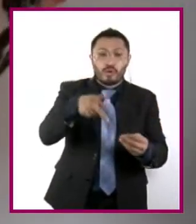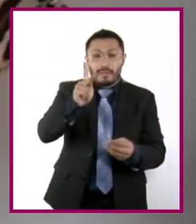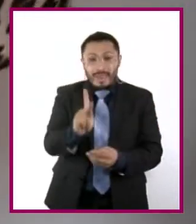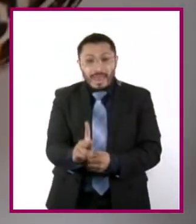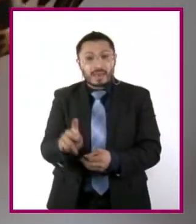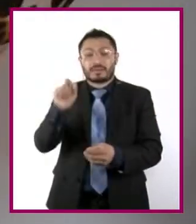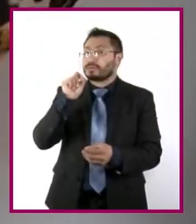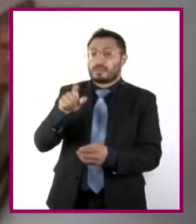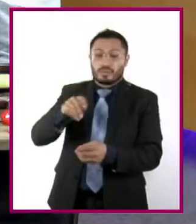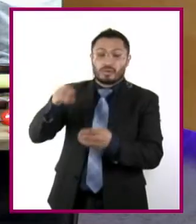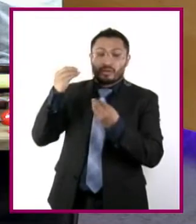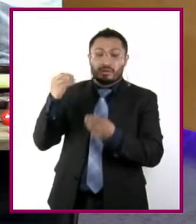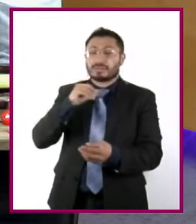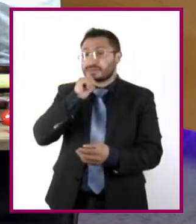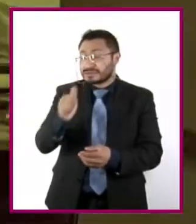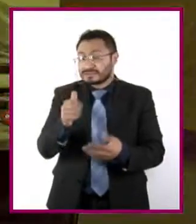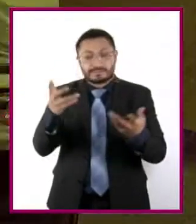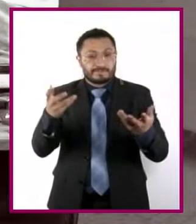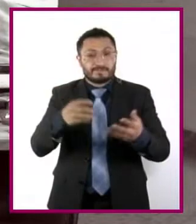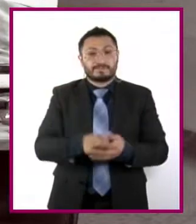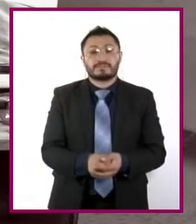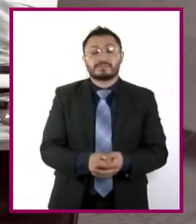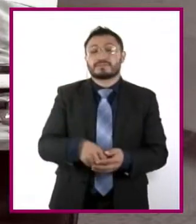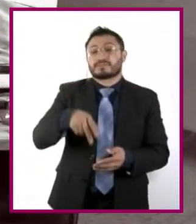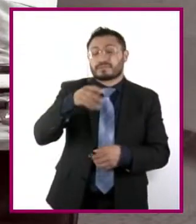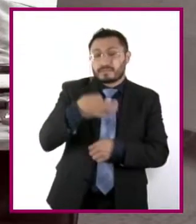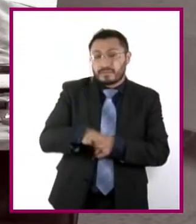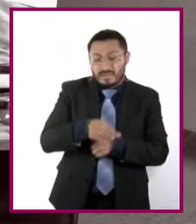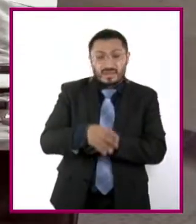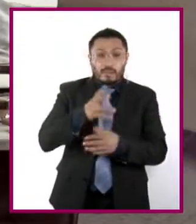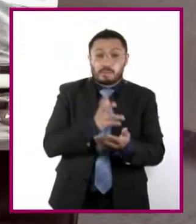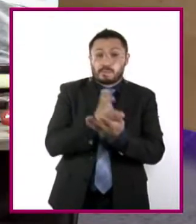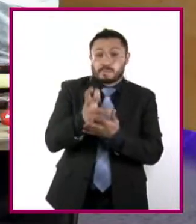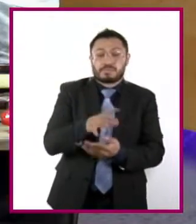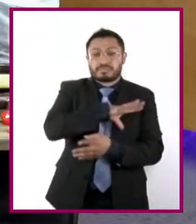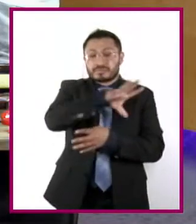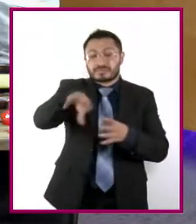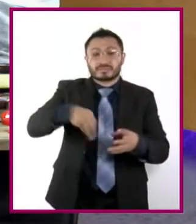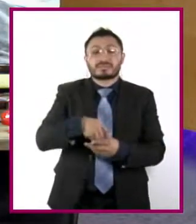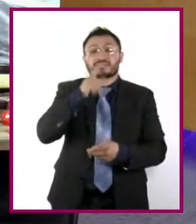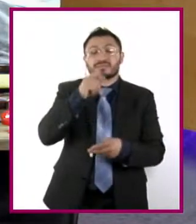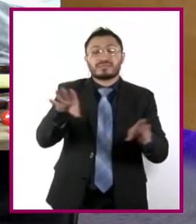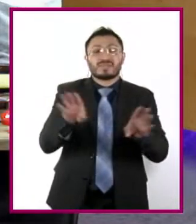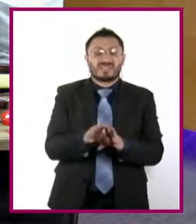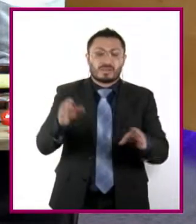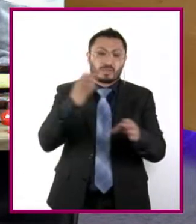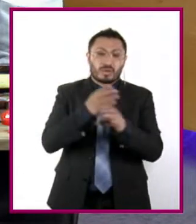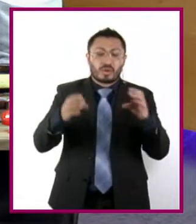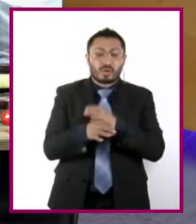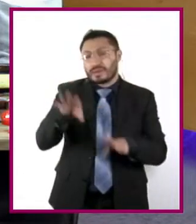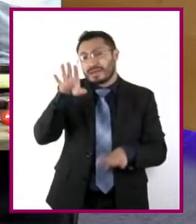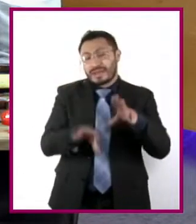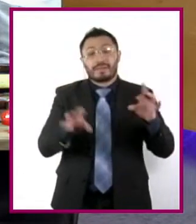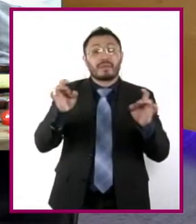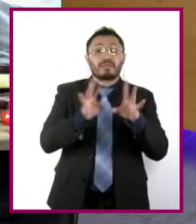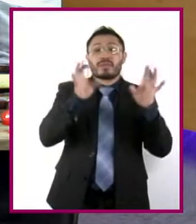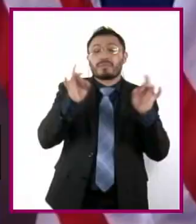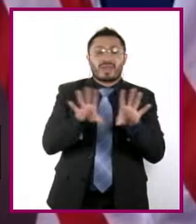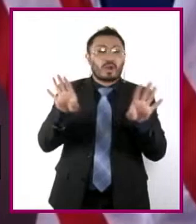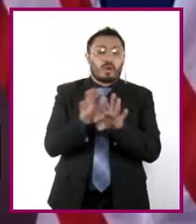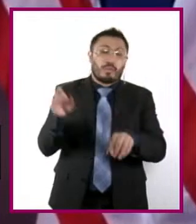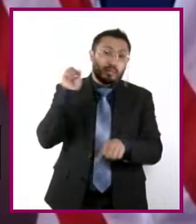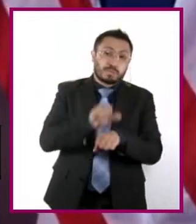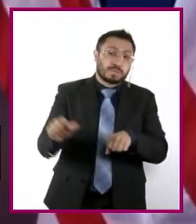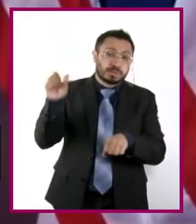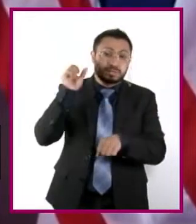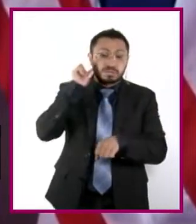pero... Me digas eso, Mientras que la excesiva generalización es referirse a hechos que suceden de vez en cuando como si sucedieran siempre.